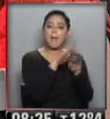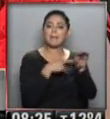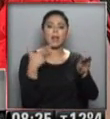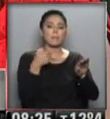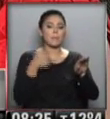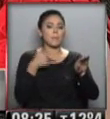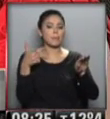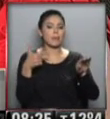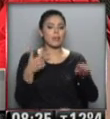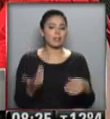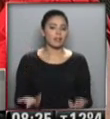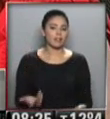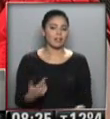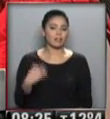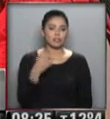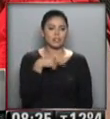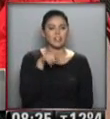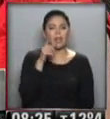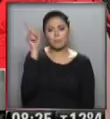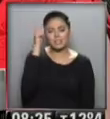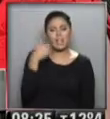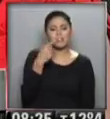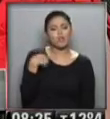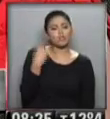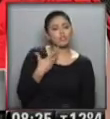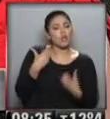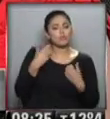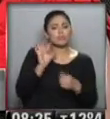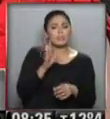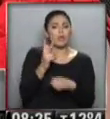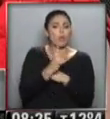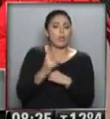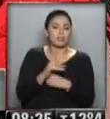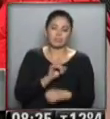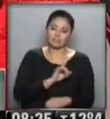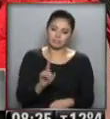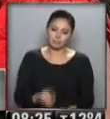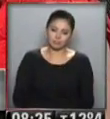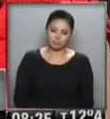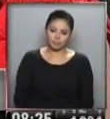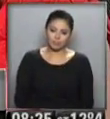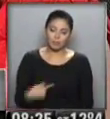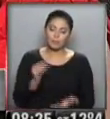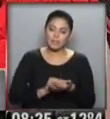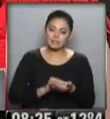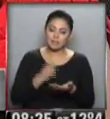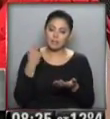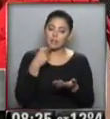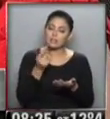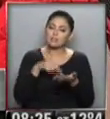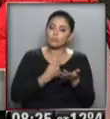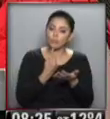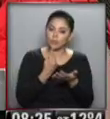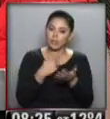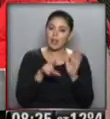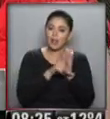derriba esto que decían bueno nos estamos defendiendo y también quería señalar que en la ciudad buenos aires